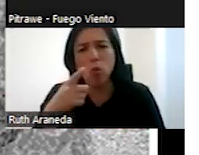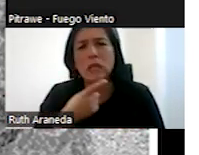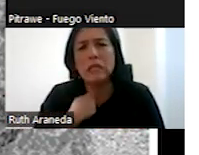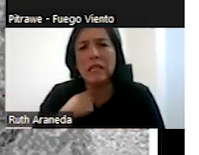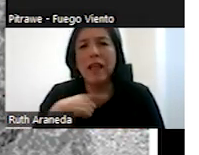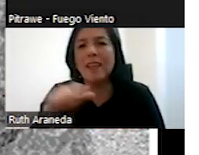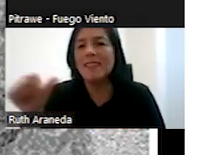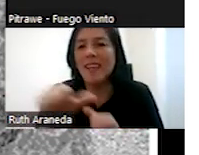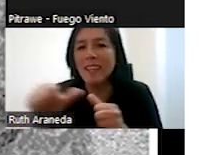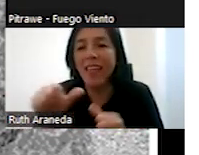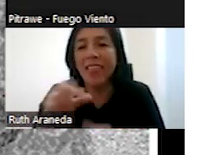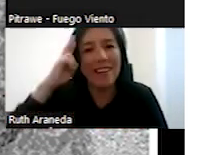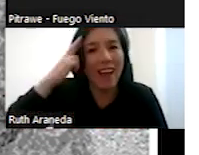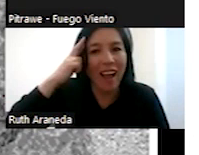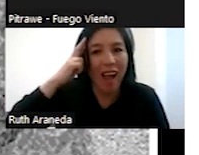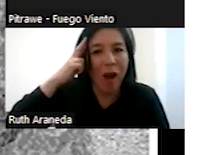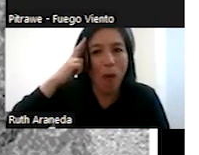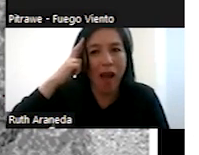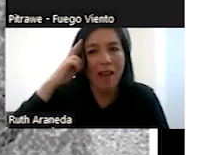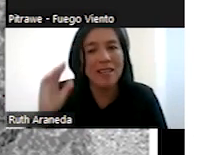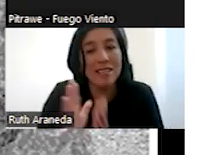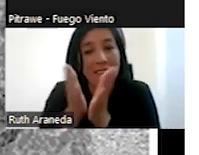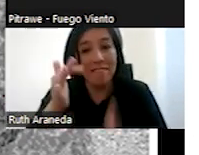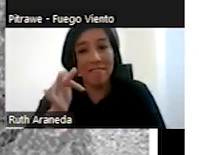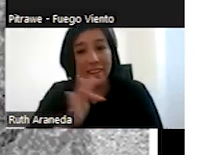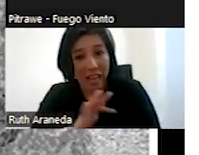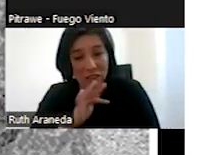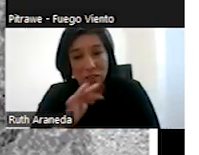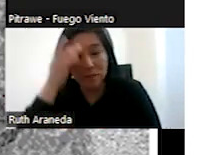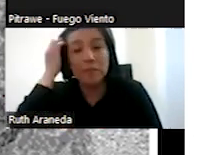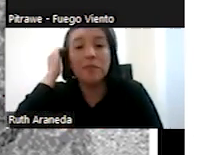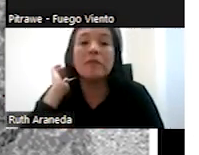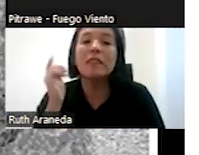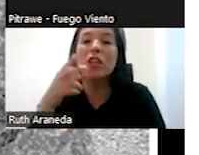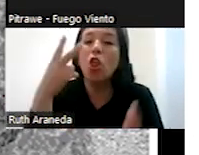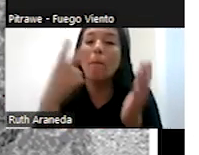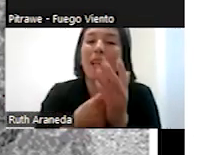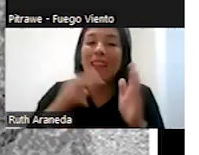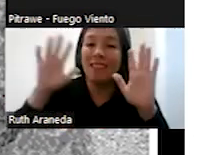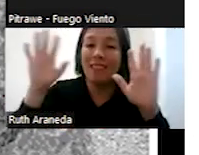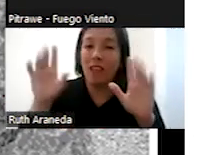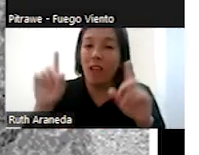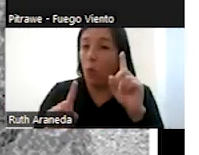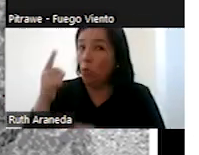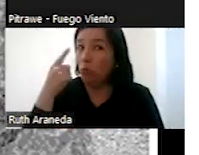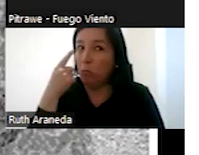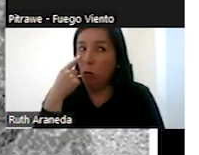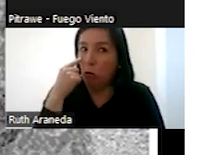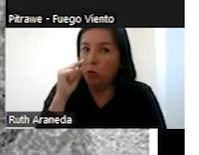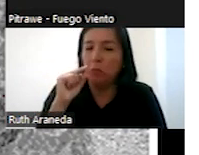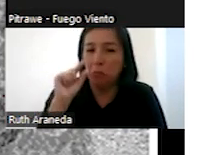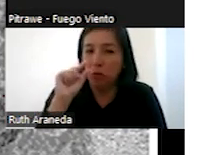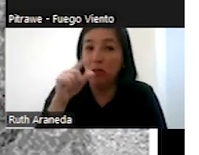Rengo, entre Rancagua y San Fernando. Este hallazgo está publicado en el año 2010, muy poco conocido. En este caso,